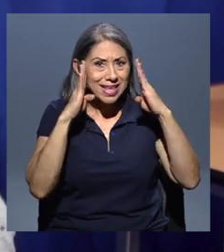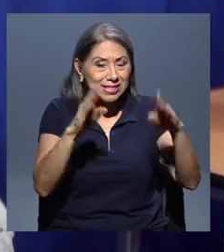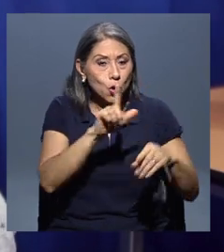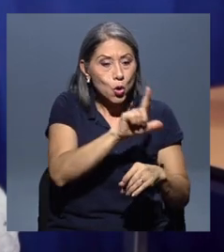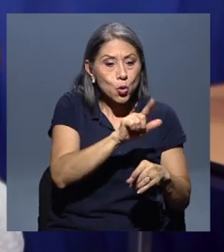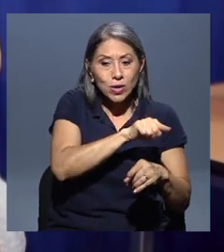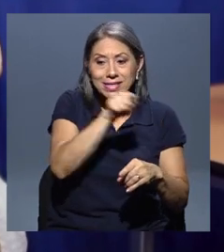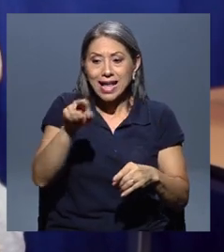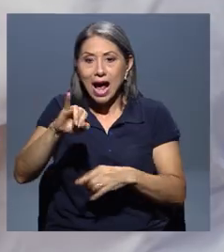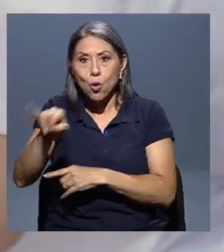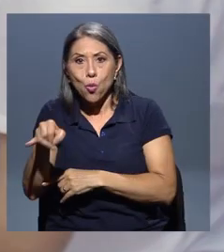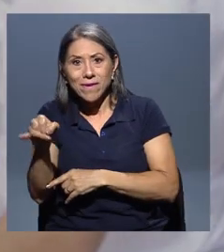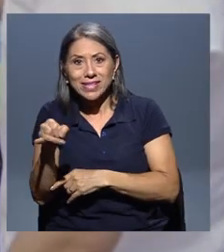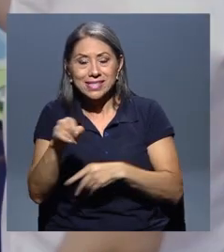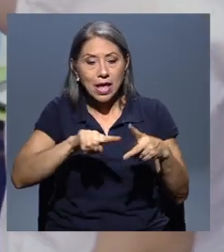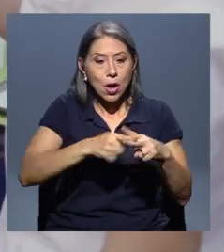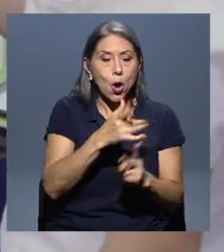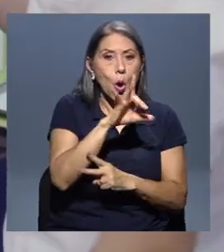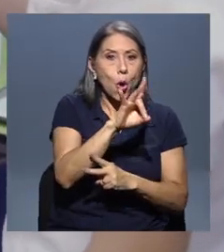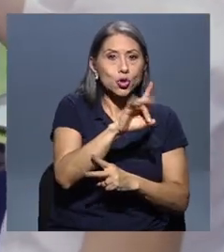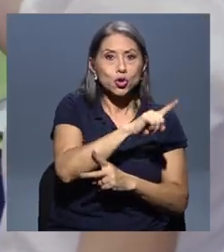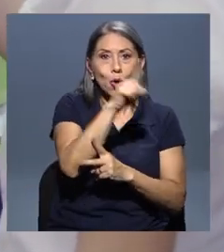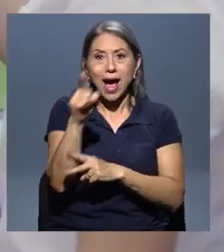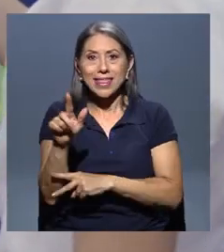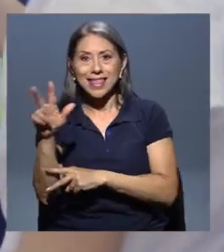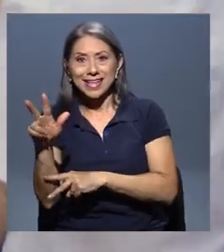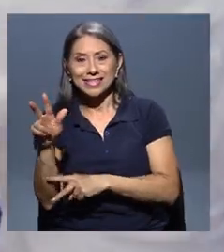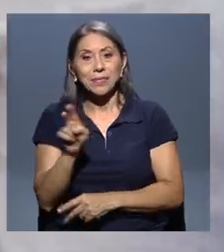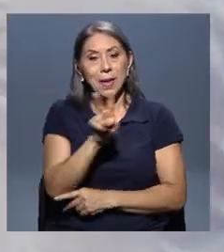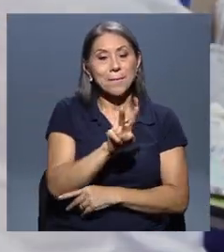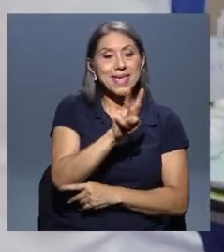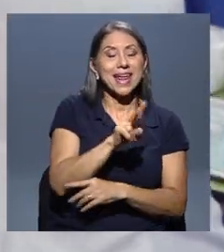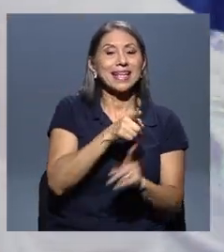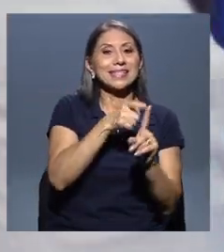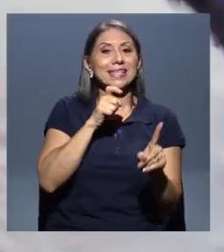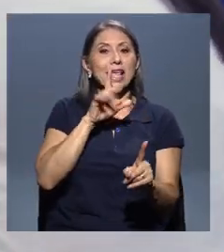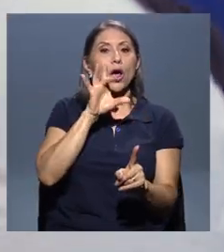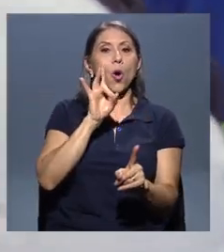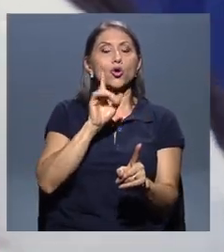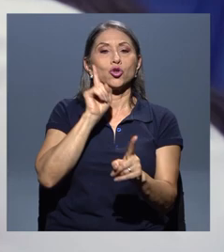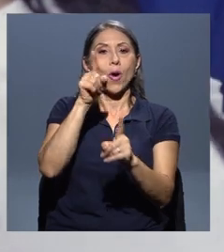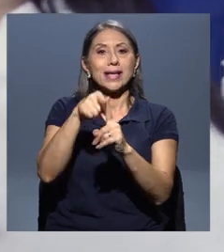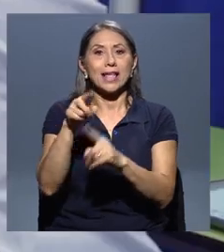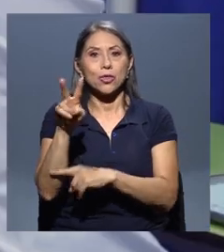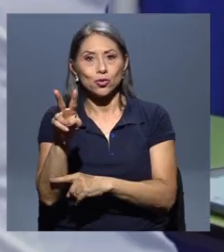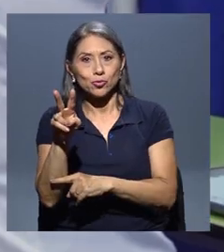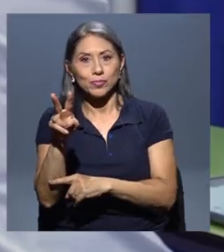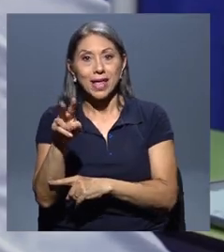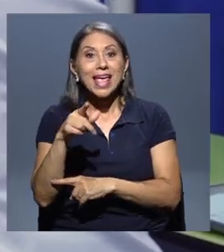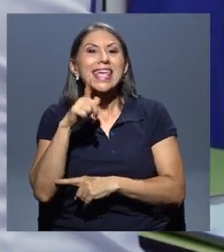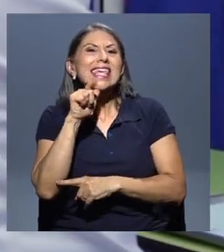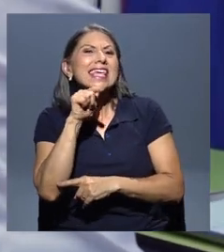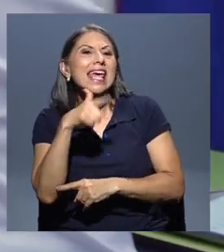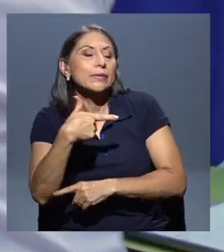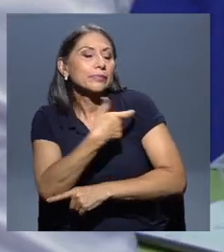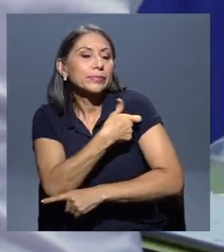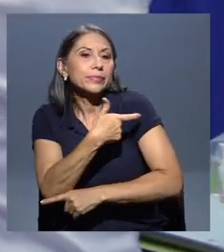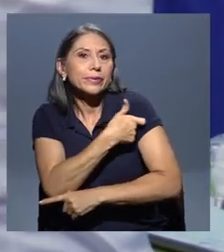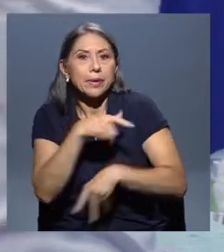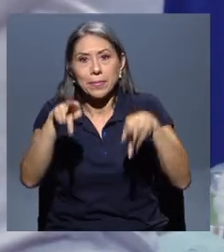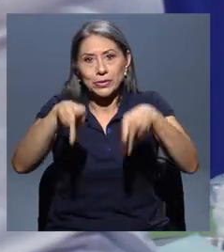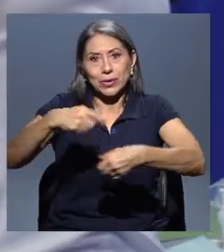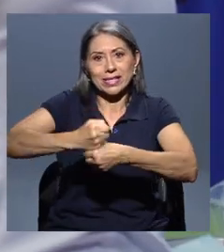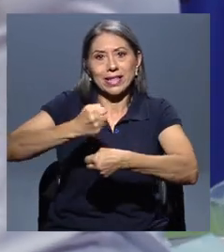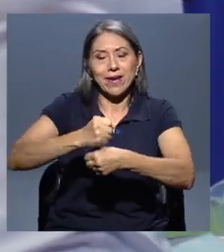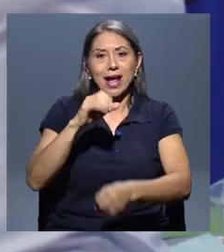jueves de 8 a.m. a 3 p.m. y viernes de 8 a.m. a 2 p.m. Las vacunas son aplicadas por funcionarios de la caja.